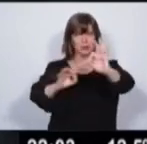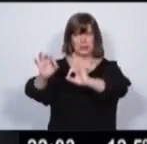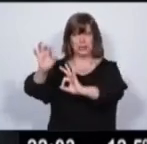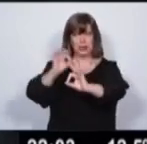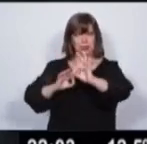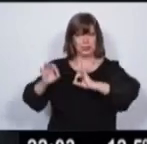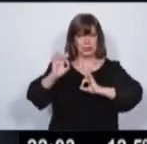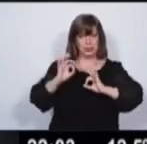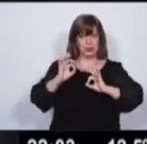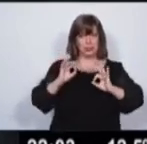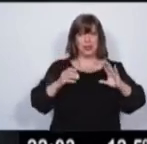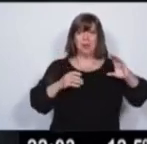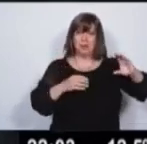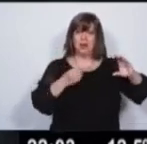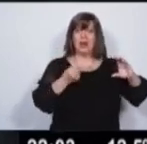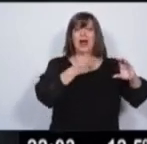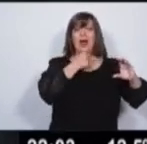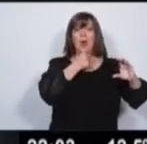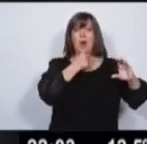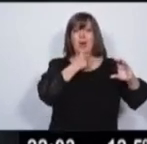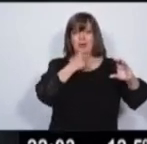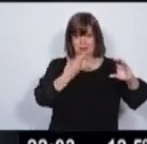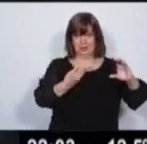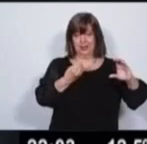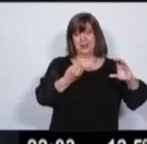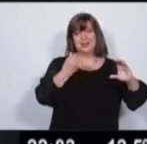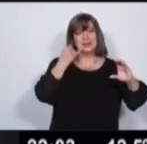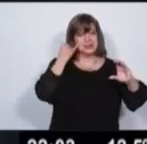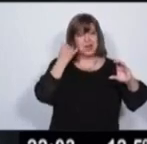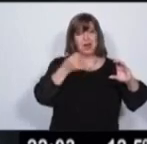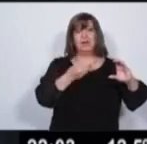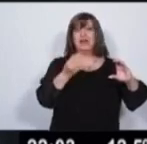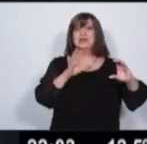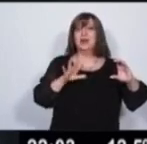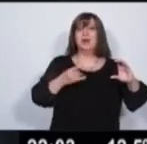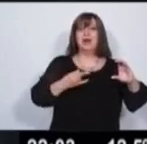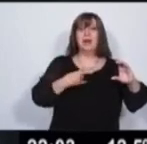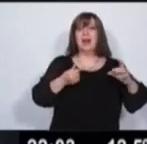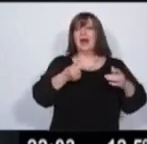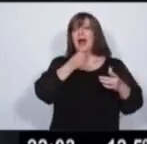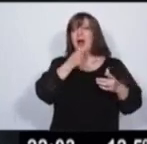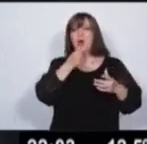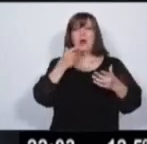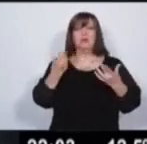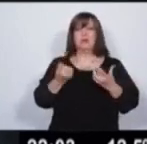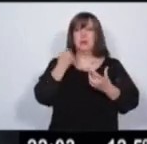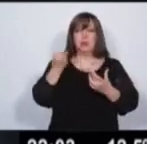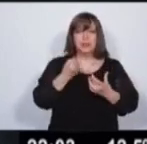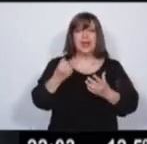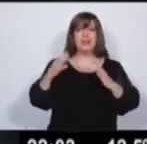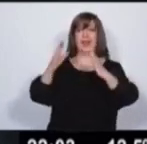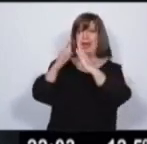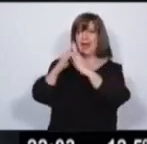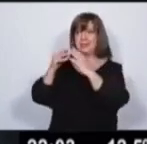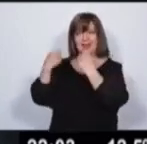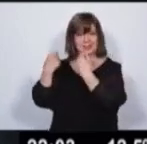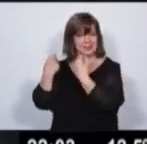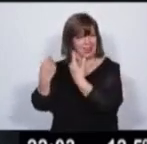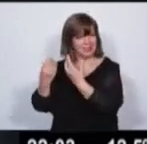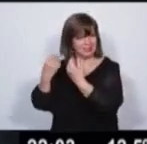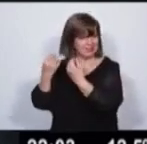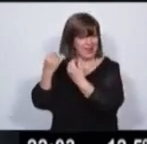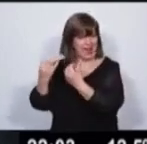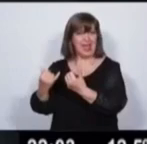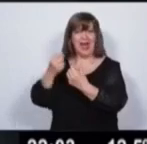eficientizar el uso del agua para vehiculizarlo para no tener pérdidas en el uso Residencial para tener para